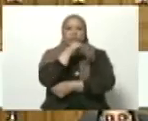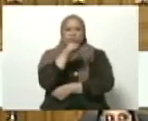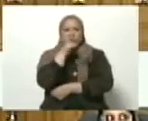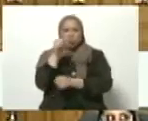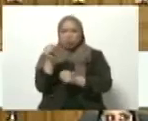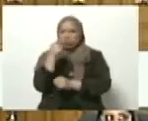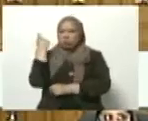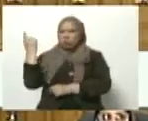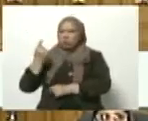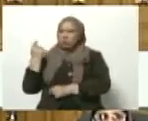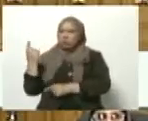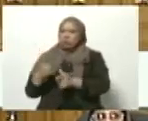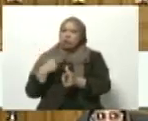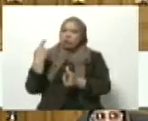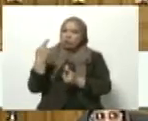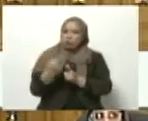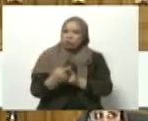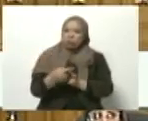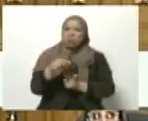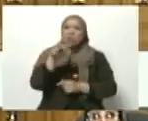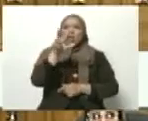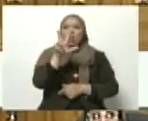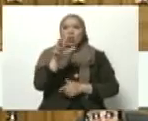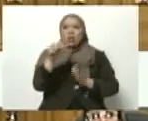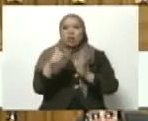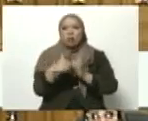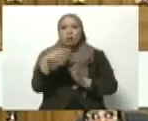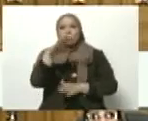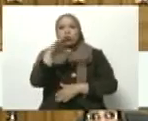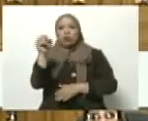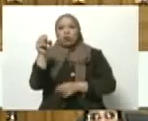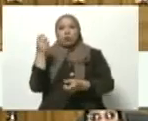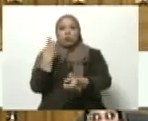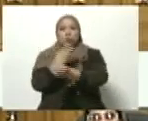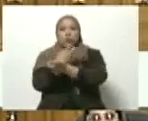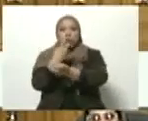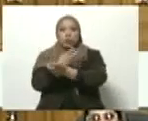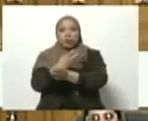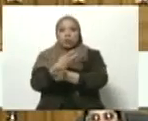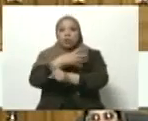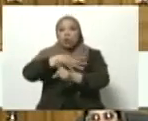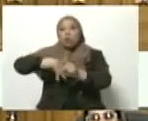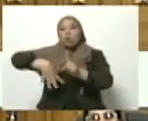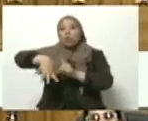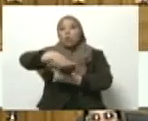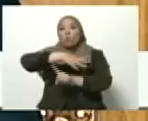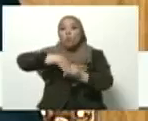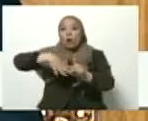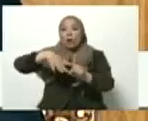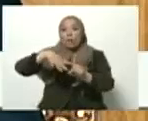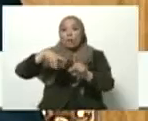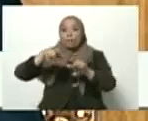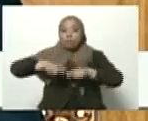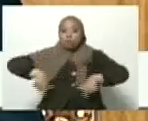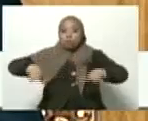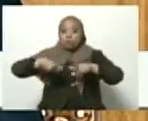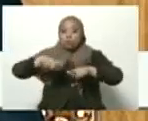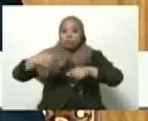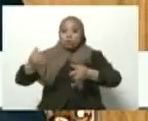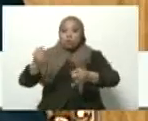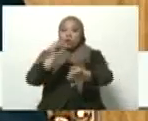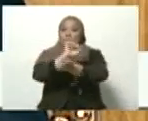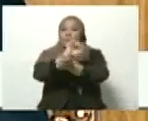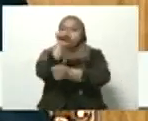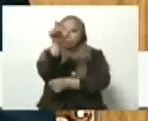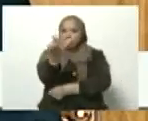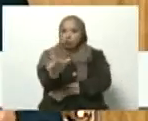ellos dijeron, entonces tenemos que mandar 3.500 soldados y rodear la isla de Cabo Verde para que nosotros tomemos a Alex Saab y